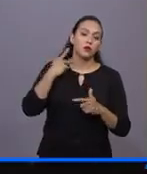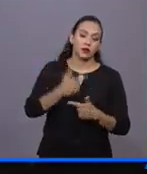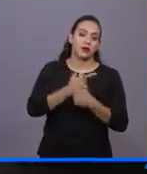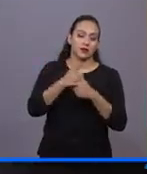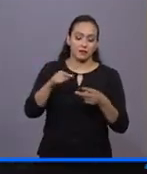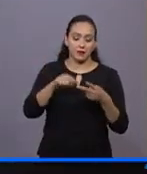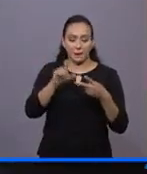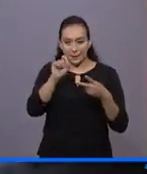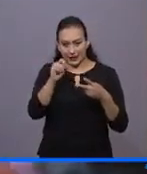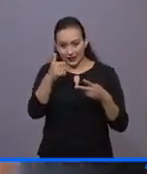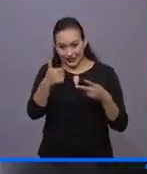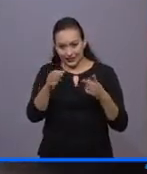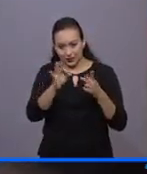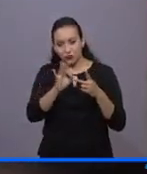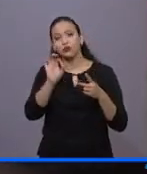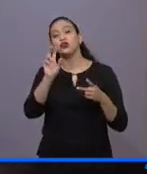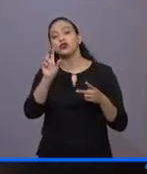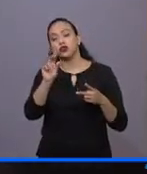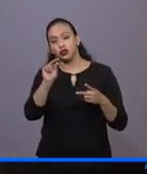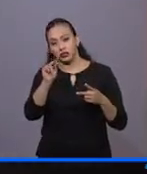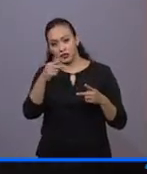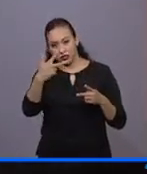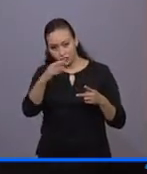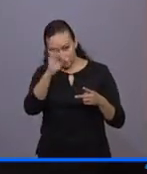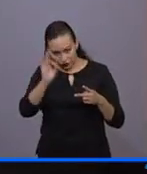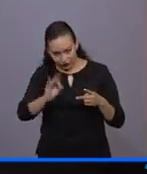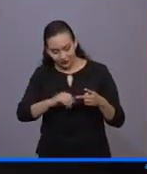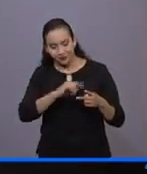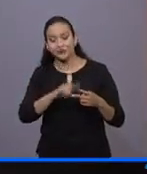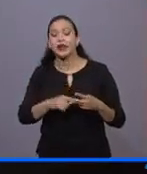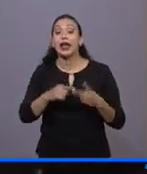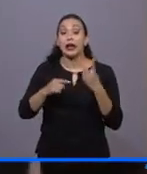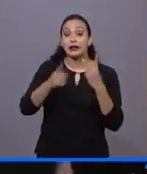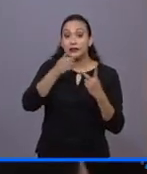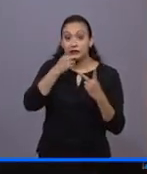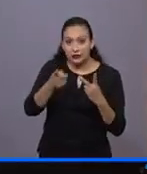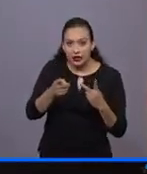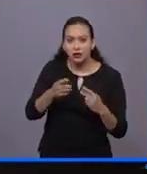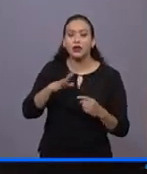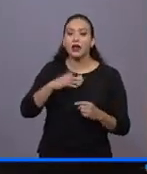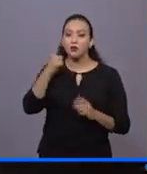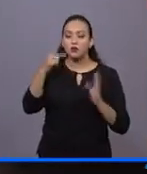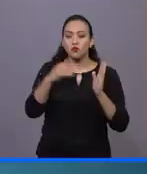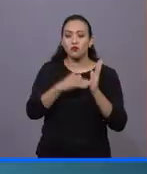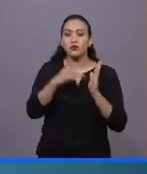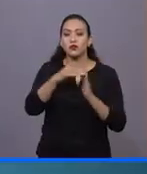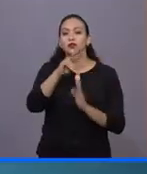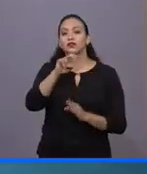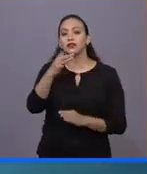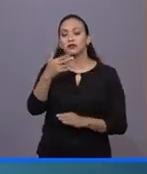con 26.81%. En la jornada electoral se reportaron